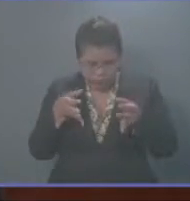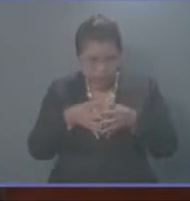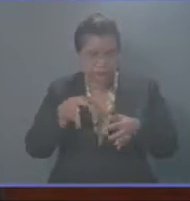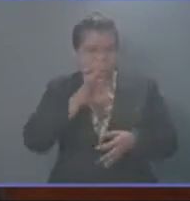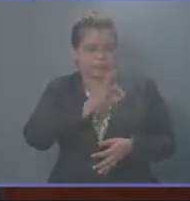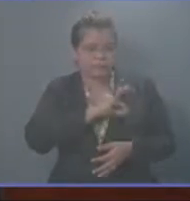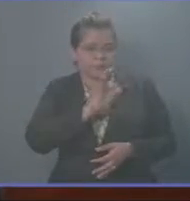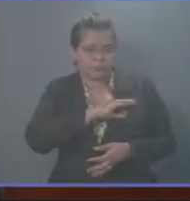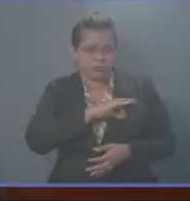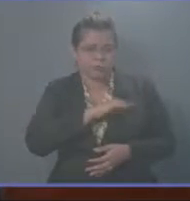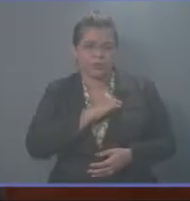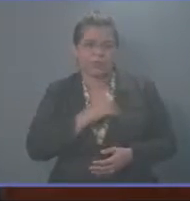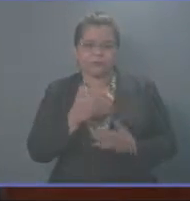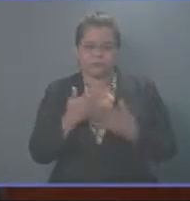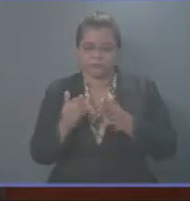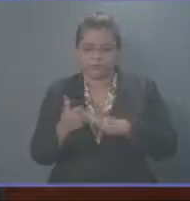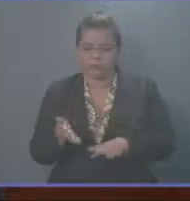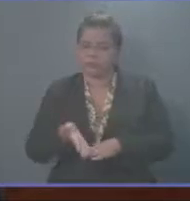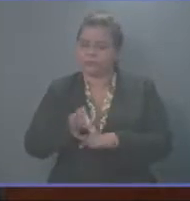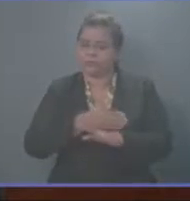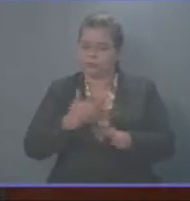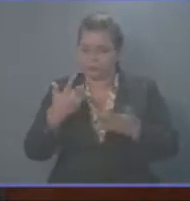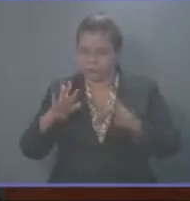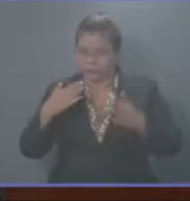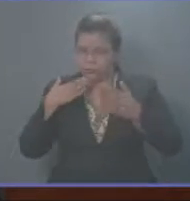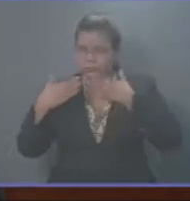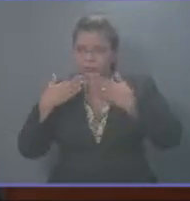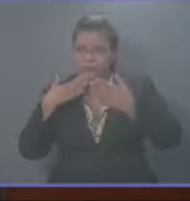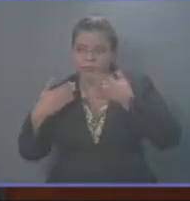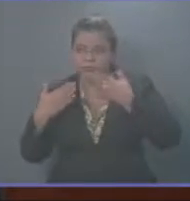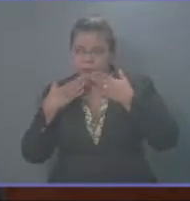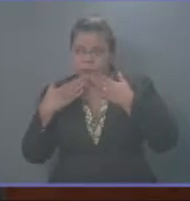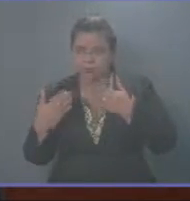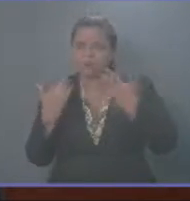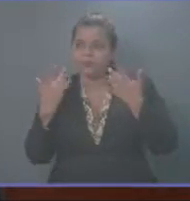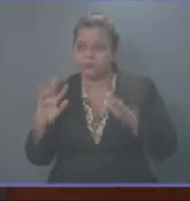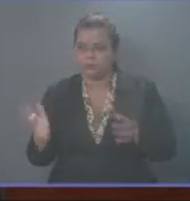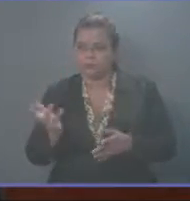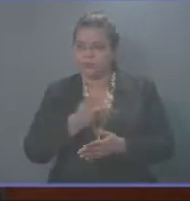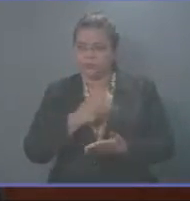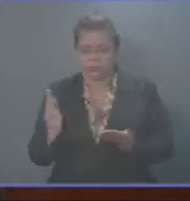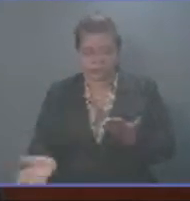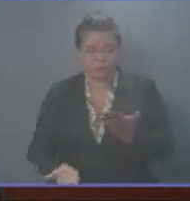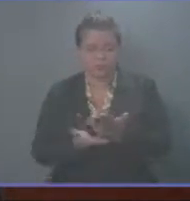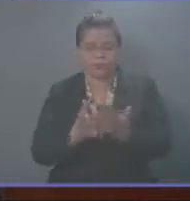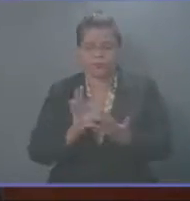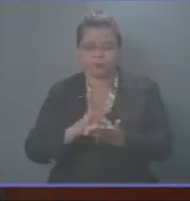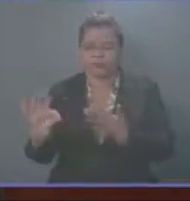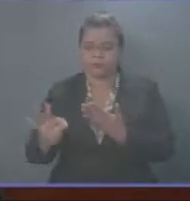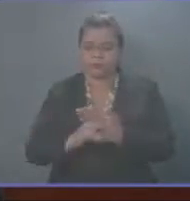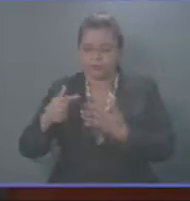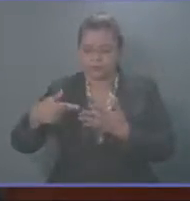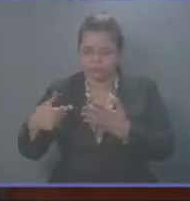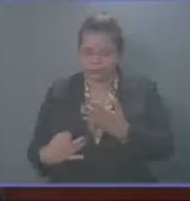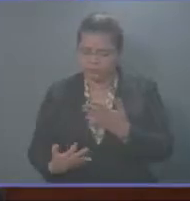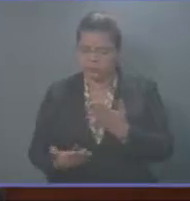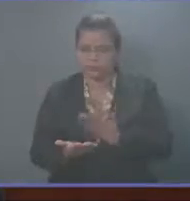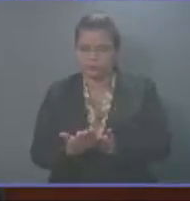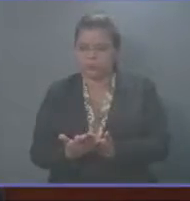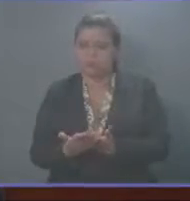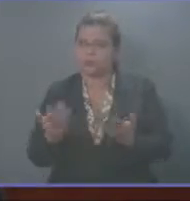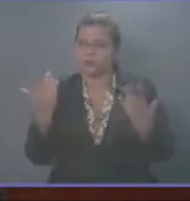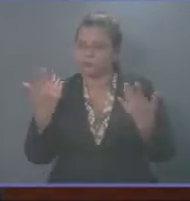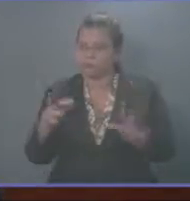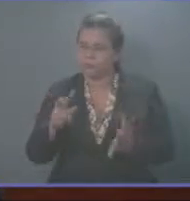parcial en los términos antes expuestos, para lo cual se adjunta el respectivo proyecto de decreto.